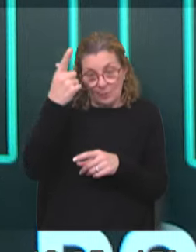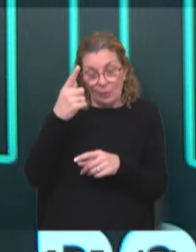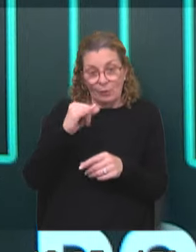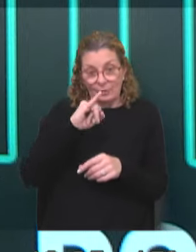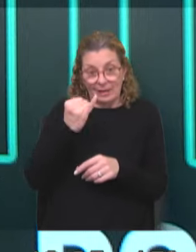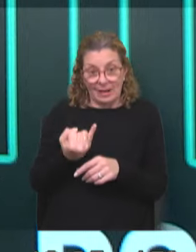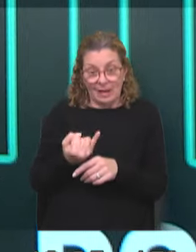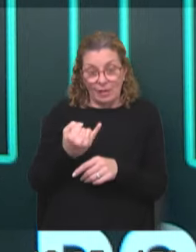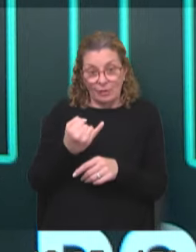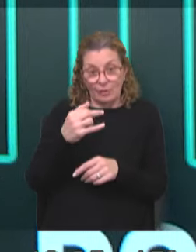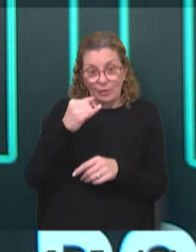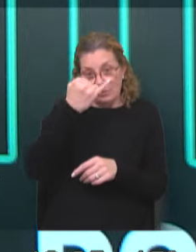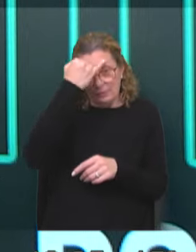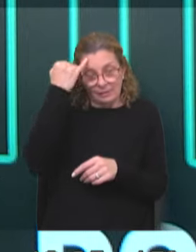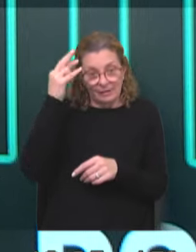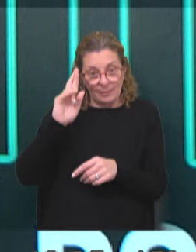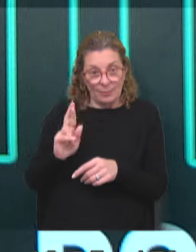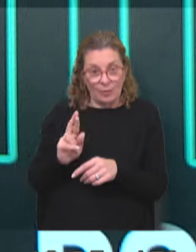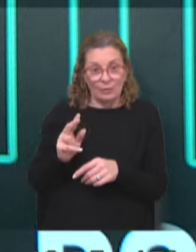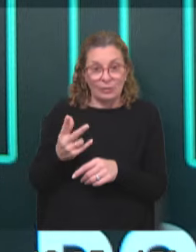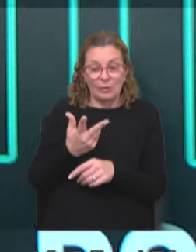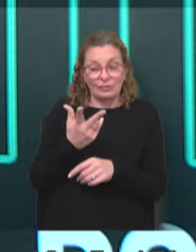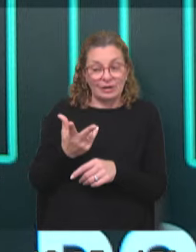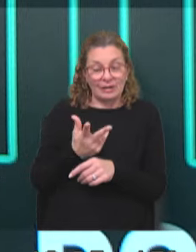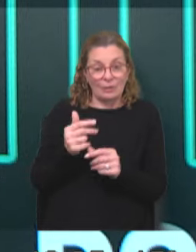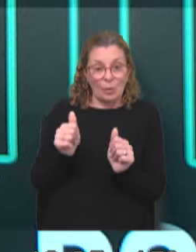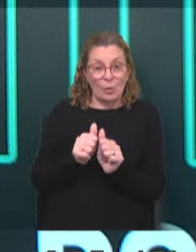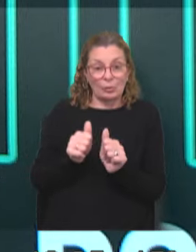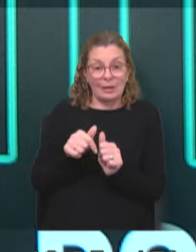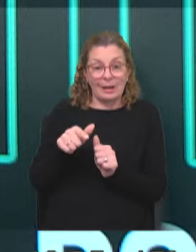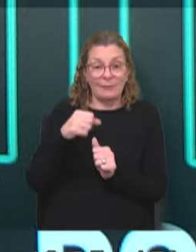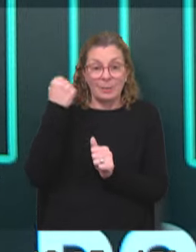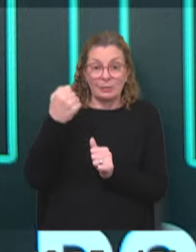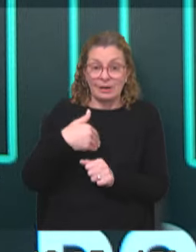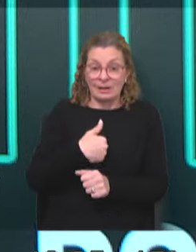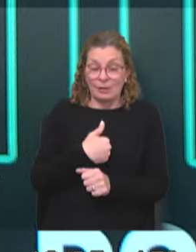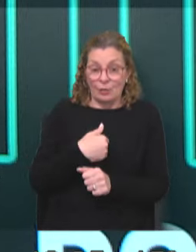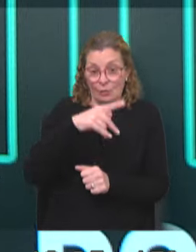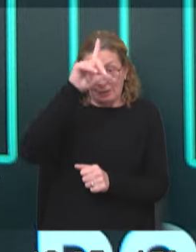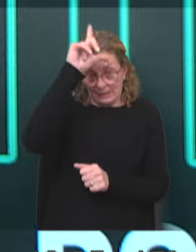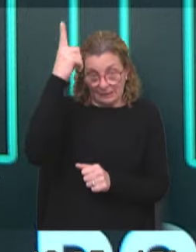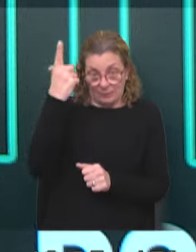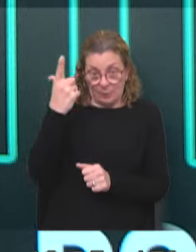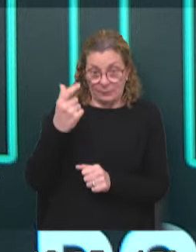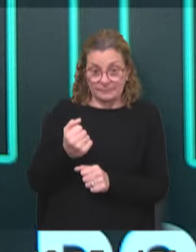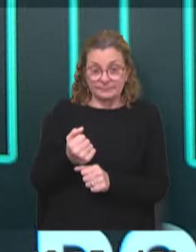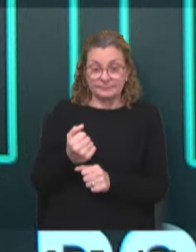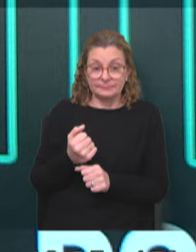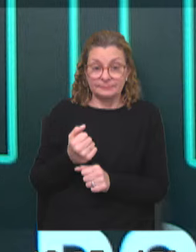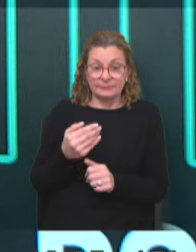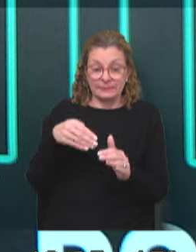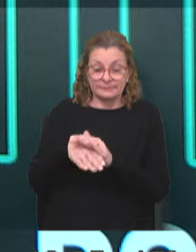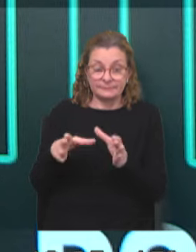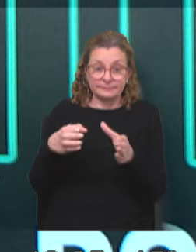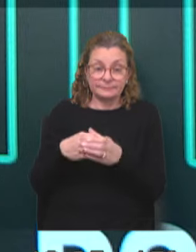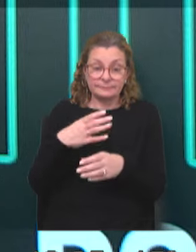ripol y no solamente una fórmula del lgado ripol acá va a ser importante el rol de la calle Pou eh para la interna del